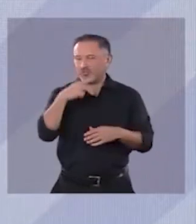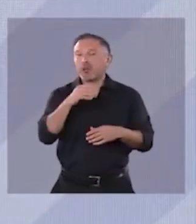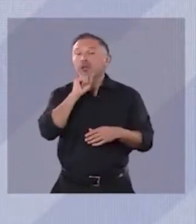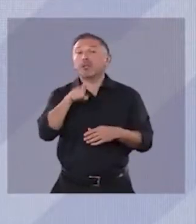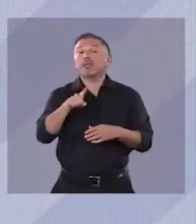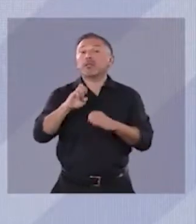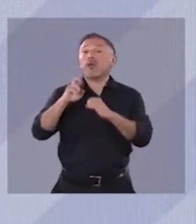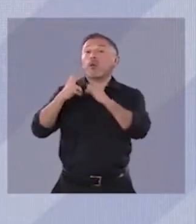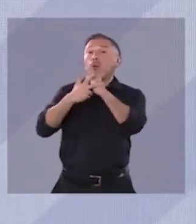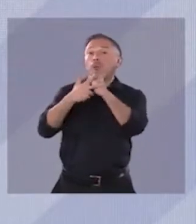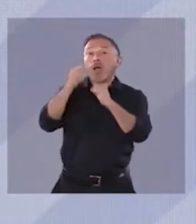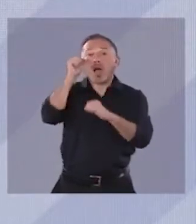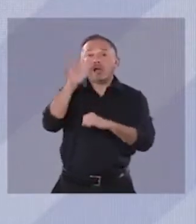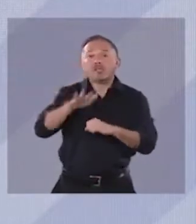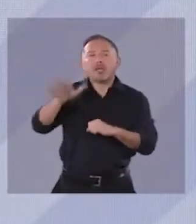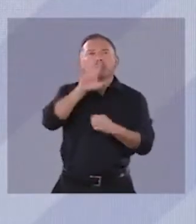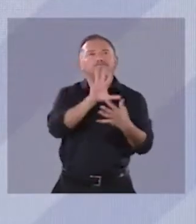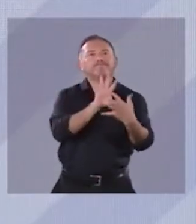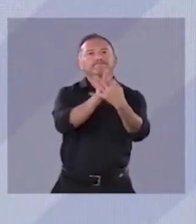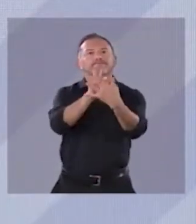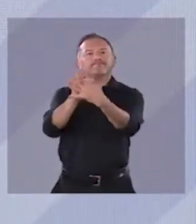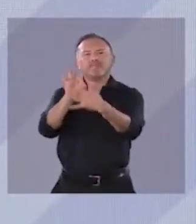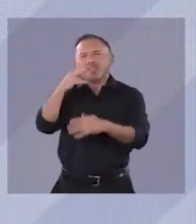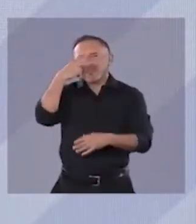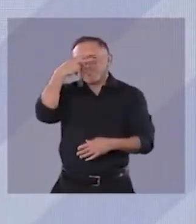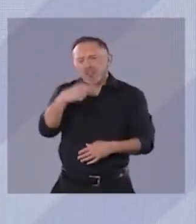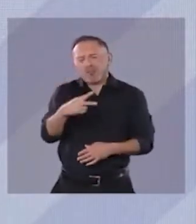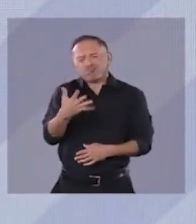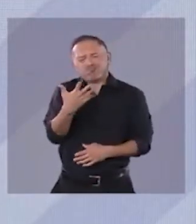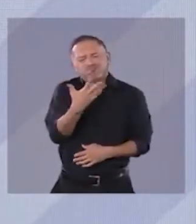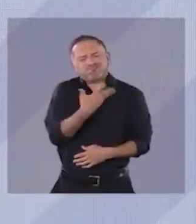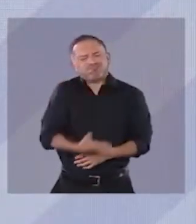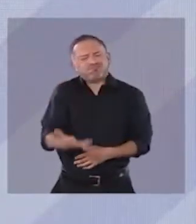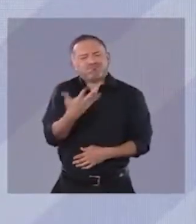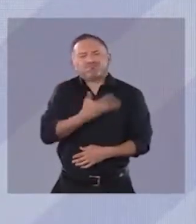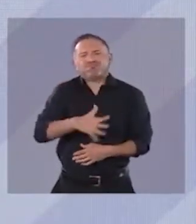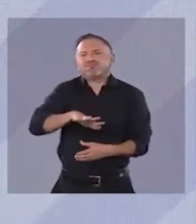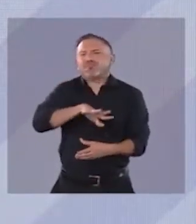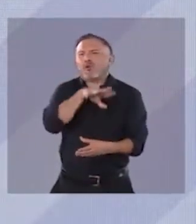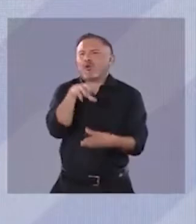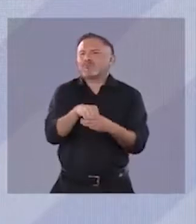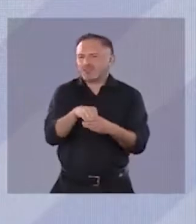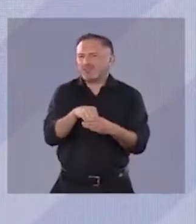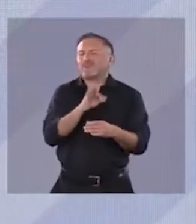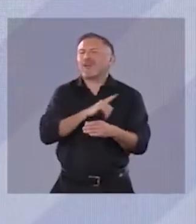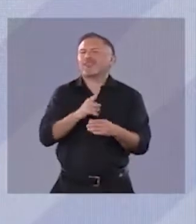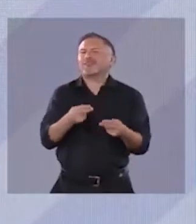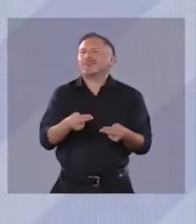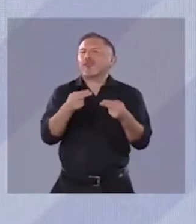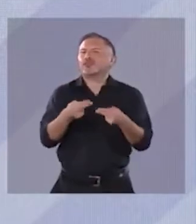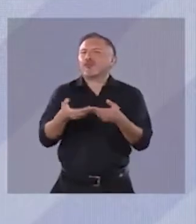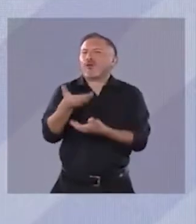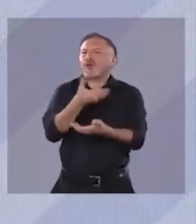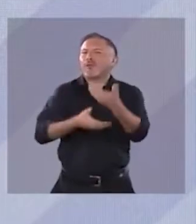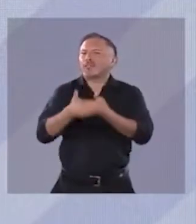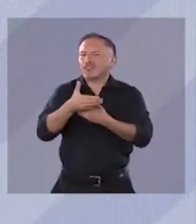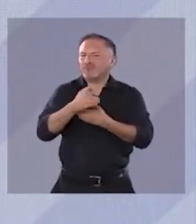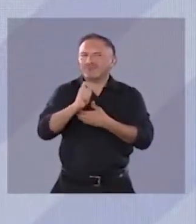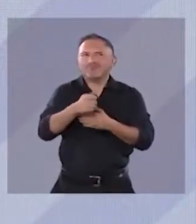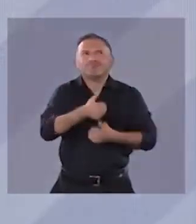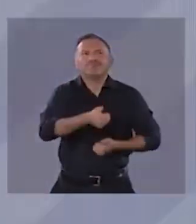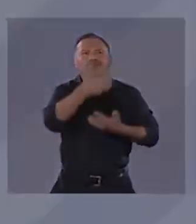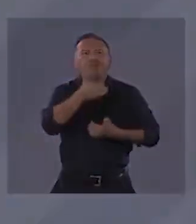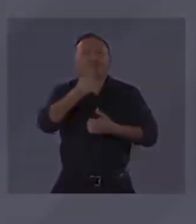Por lo tanto, México tiene todo para aprovechar el comercio internacional. Eso es lo que voy a hacer en